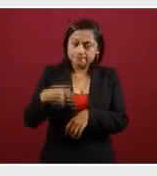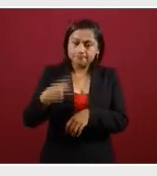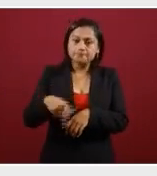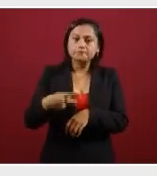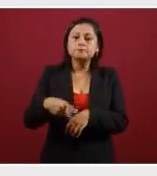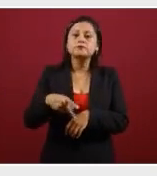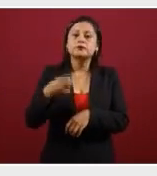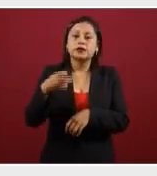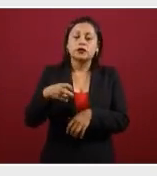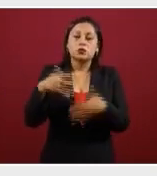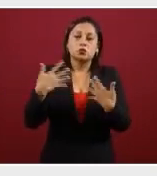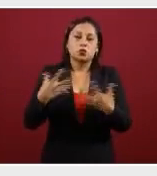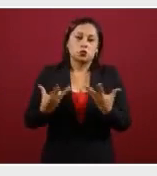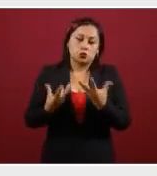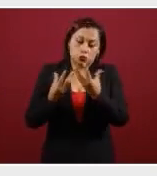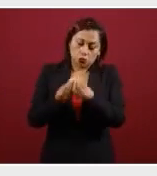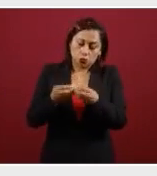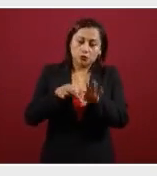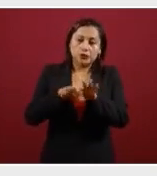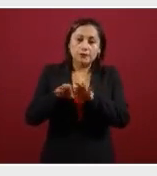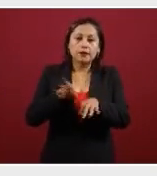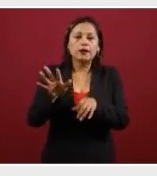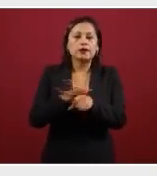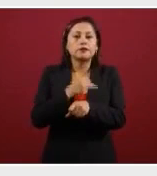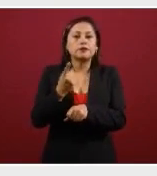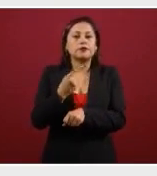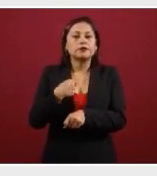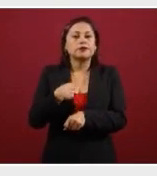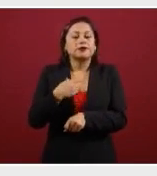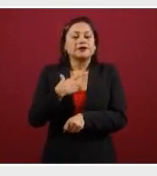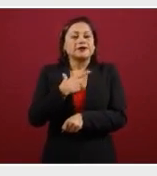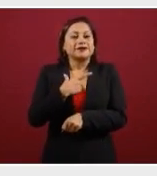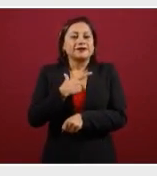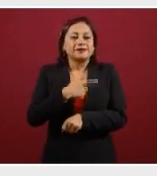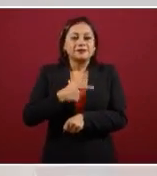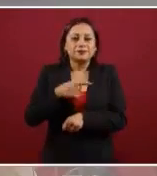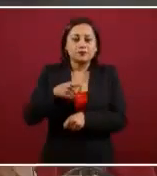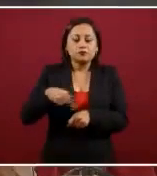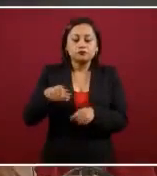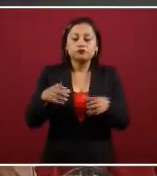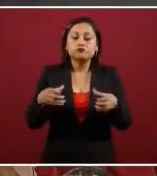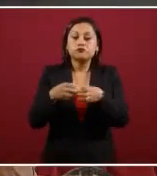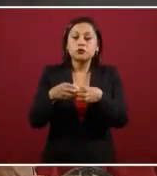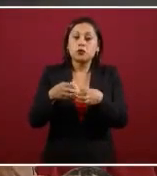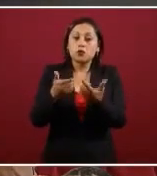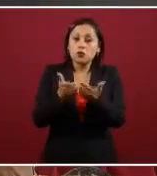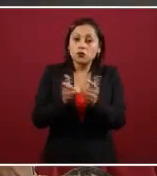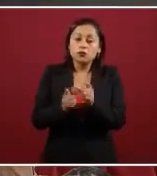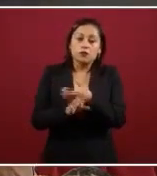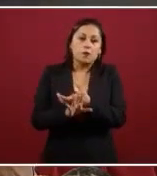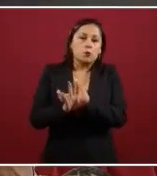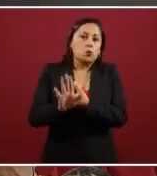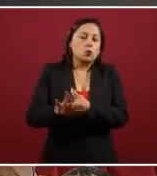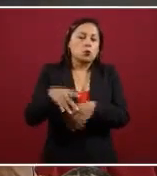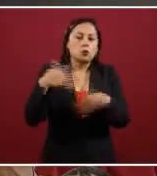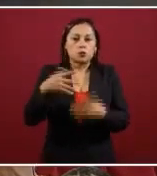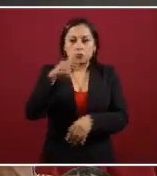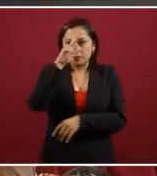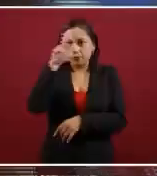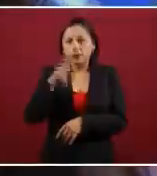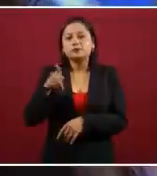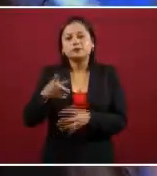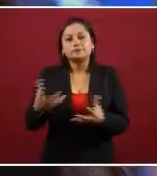gusto porque tiene mayor índice de marginación. ¿En qué estamos en la